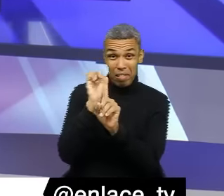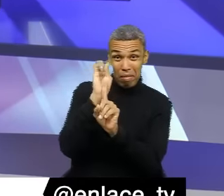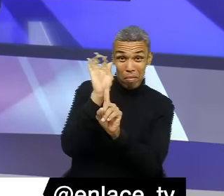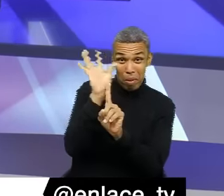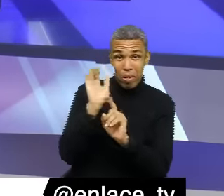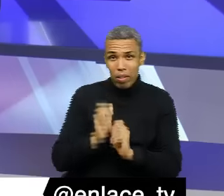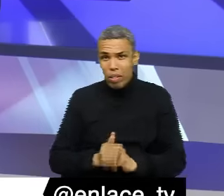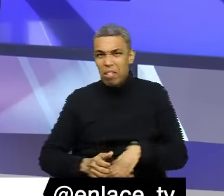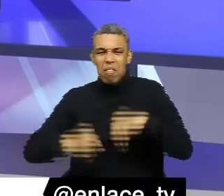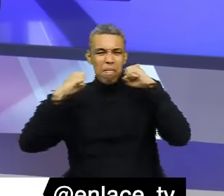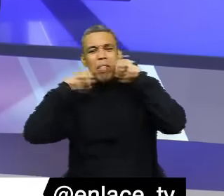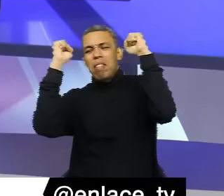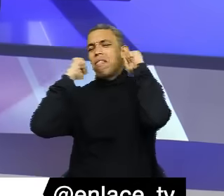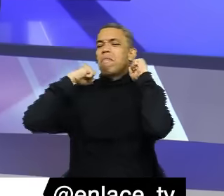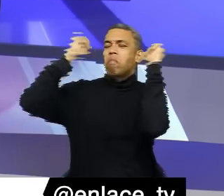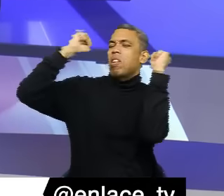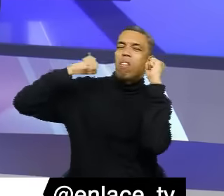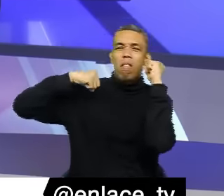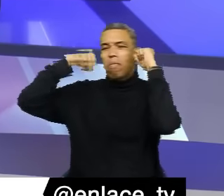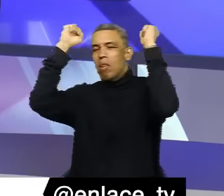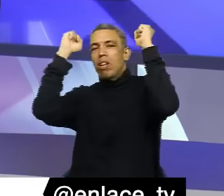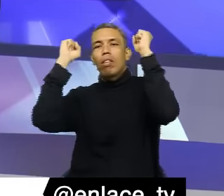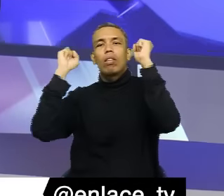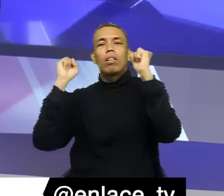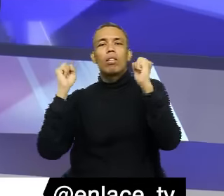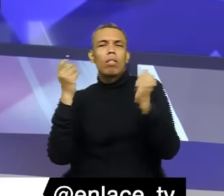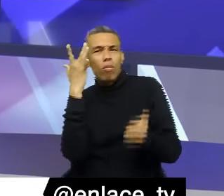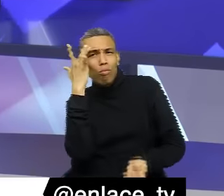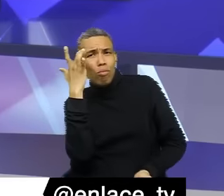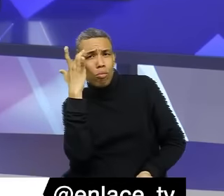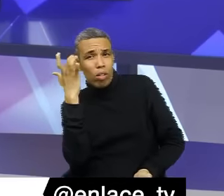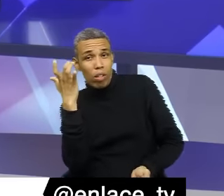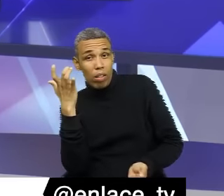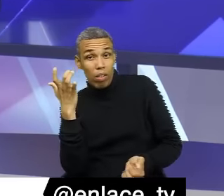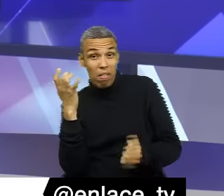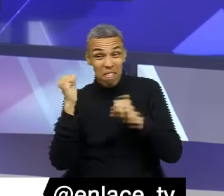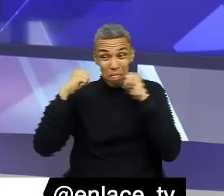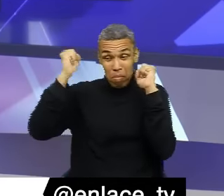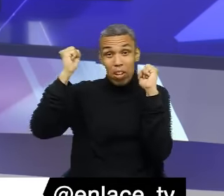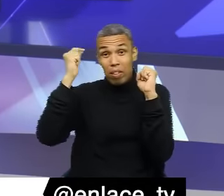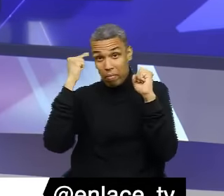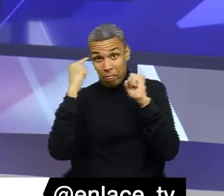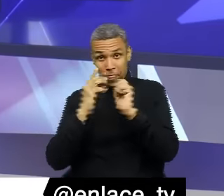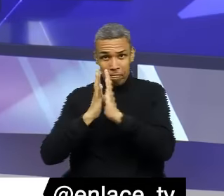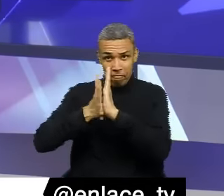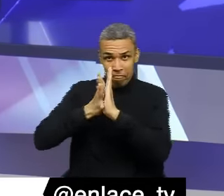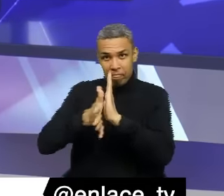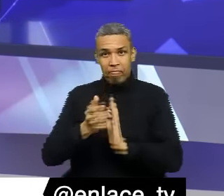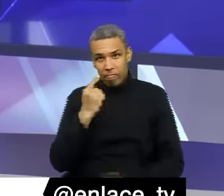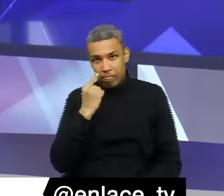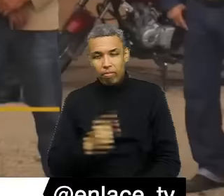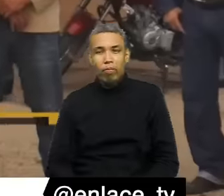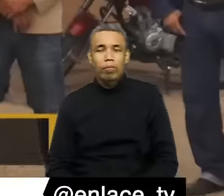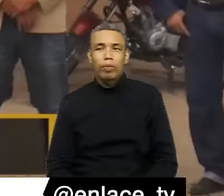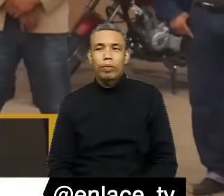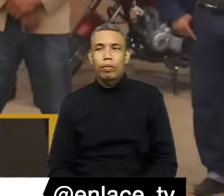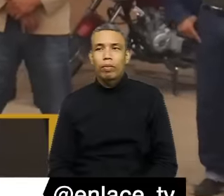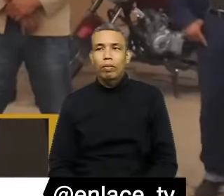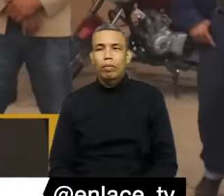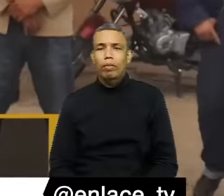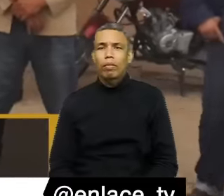seguridad social y garantías para su ejercicio laboral. Las manifestaciones se dieron a las afueras de la factoría. Siguen